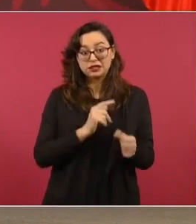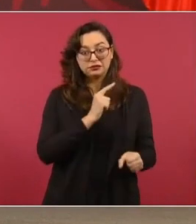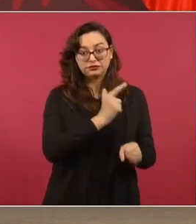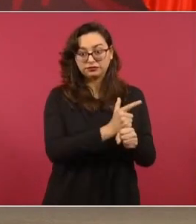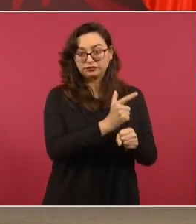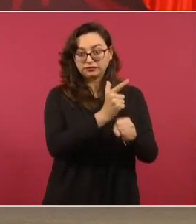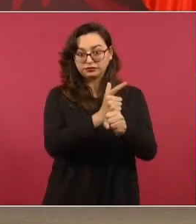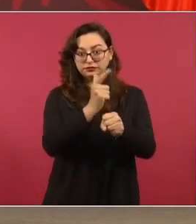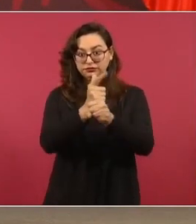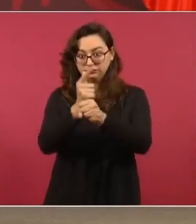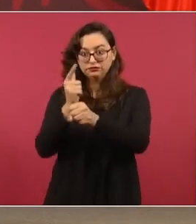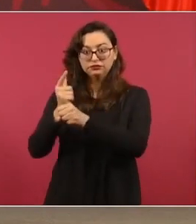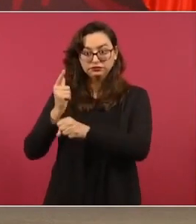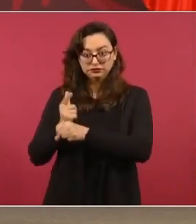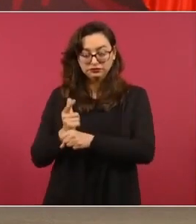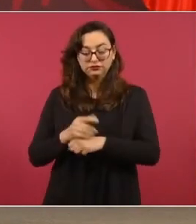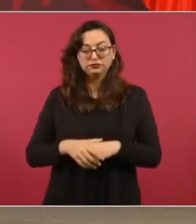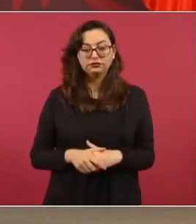vestigios.